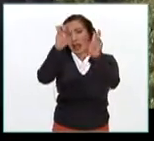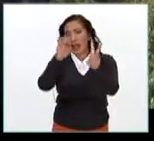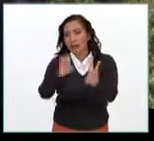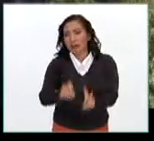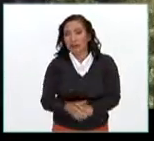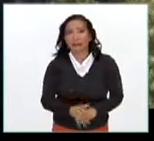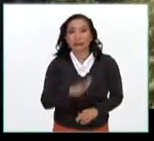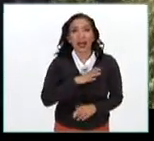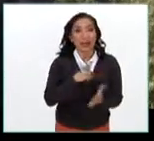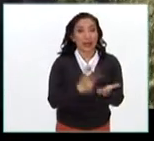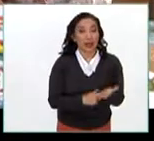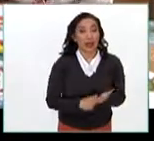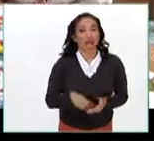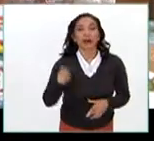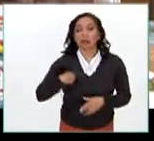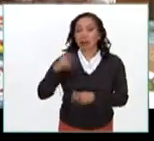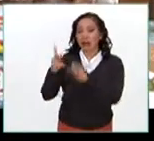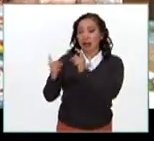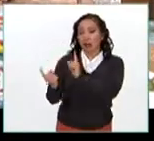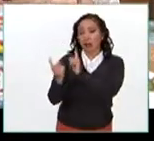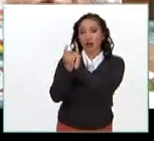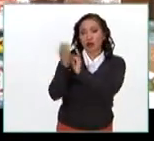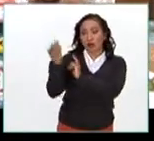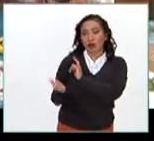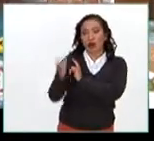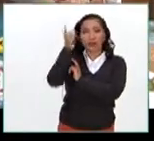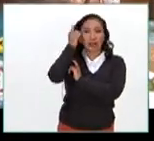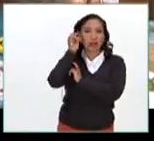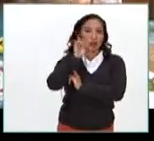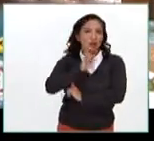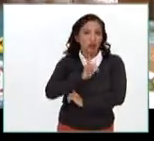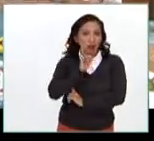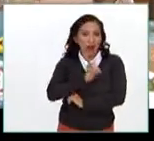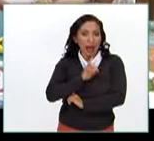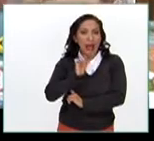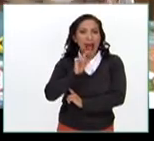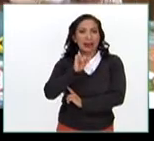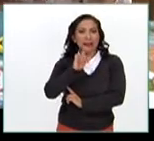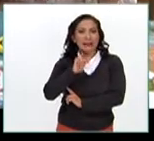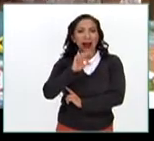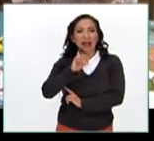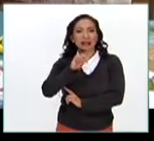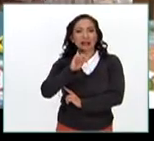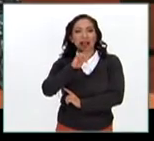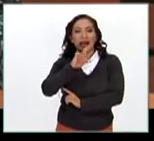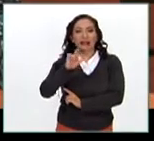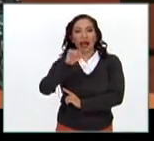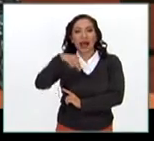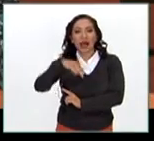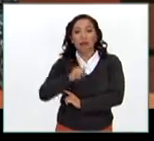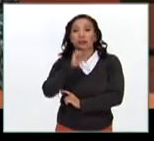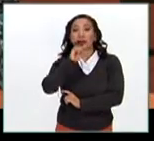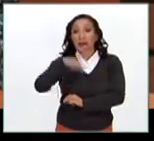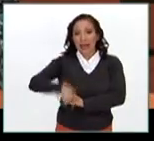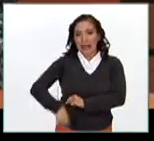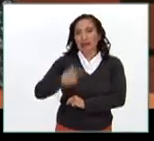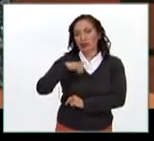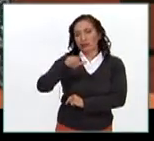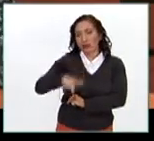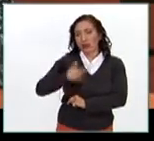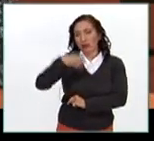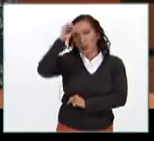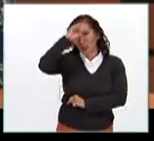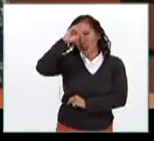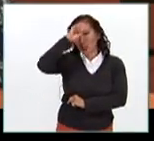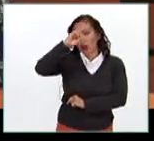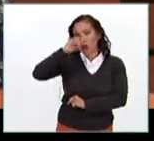otros temas. Platicaremos por eso con su directora, Elisa Castellanos, y también tendremos aquí los